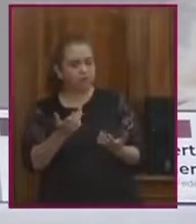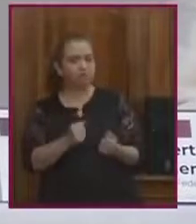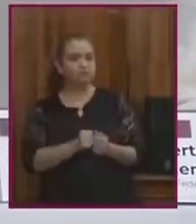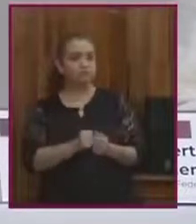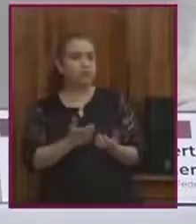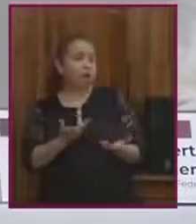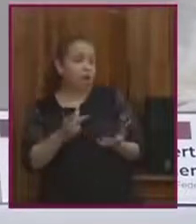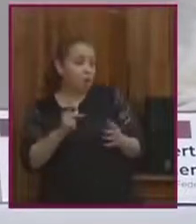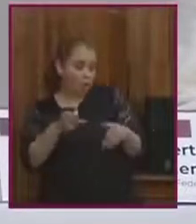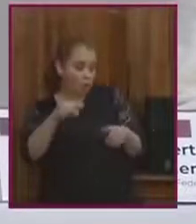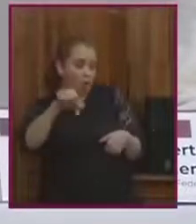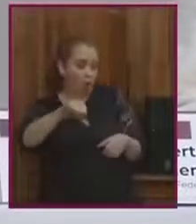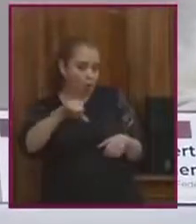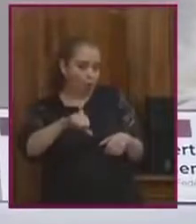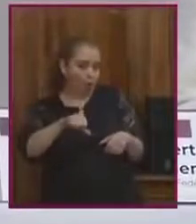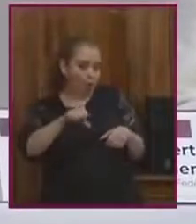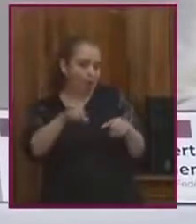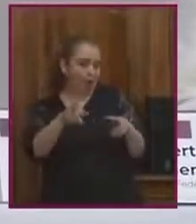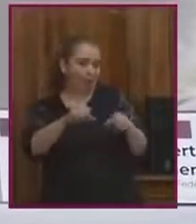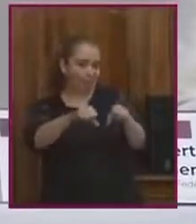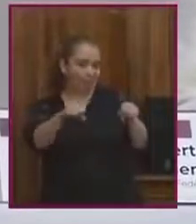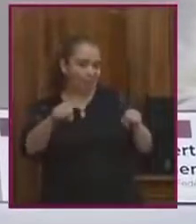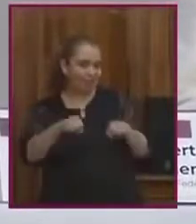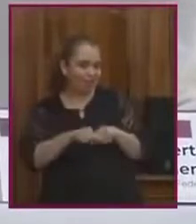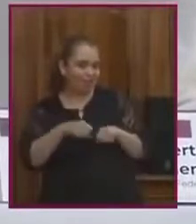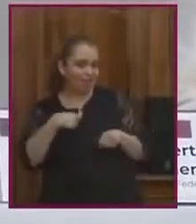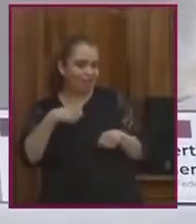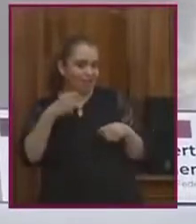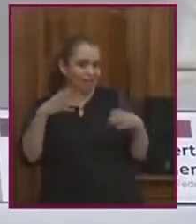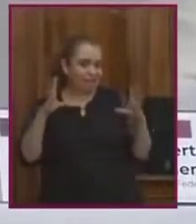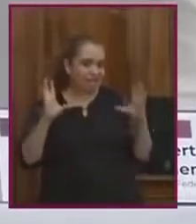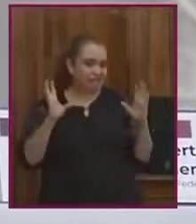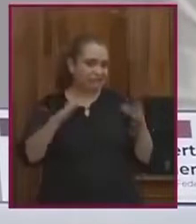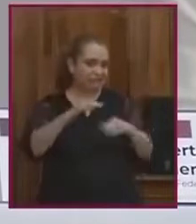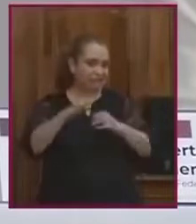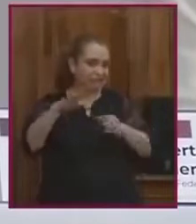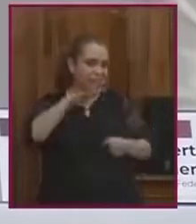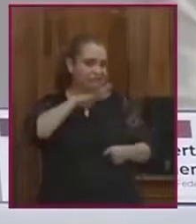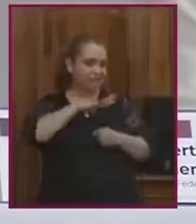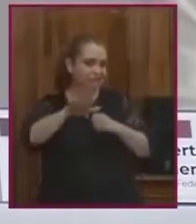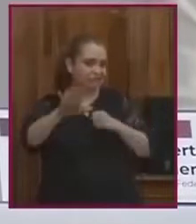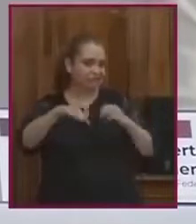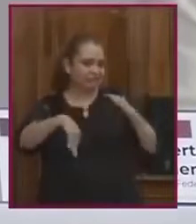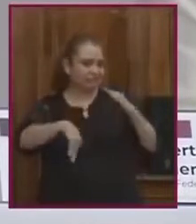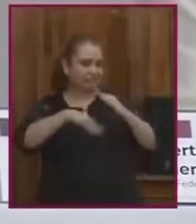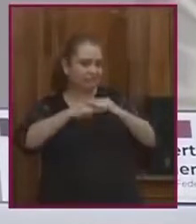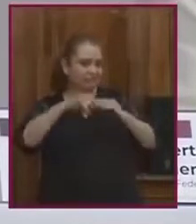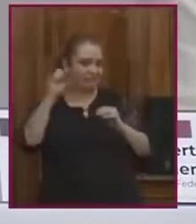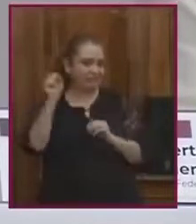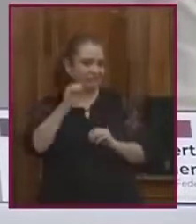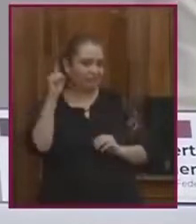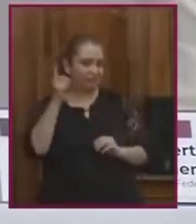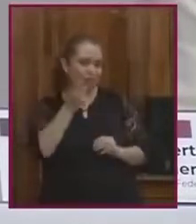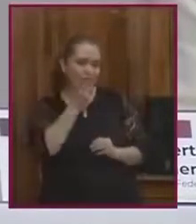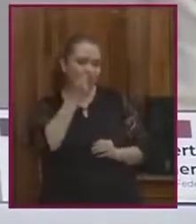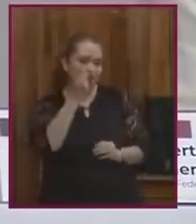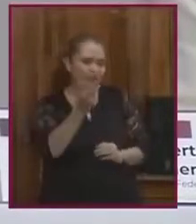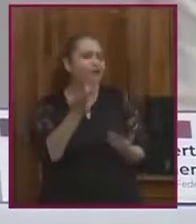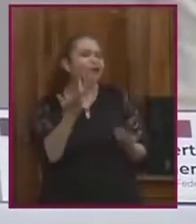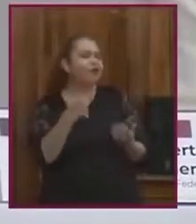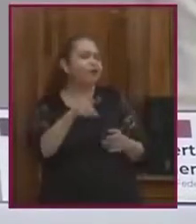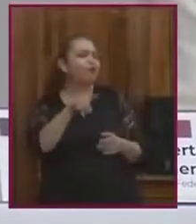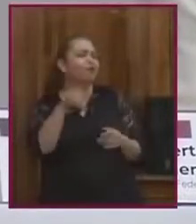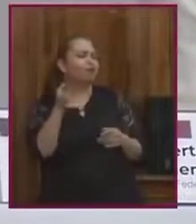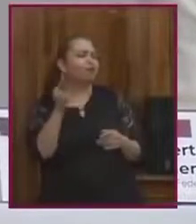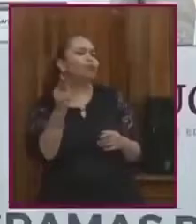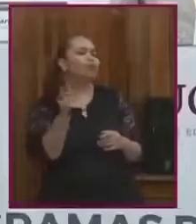una sala llena de expertos, pues a ver, permítanme hacer una pequeña encuesta. ¿Quién estaría de acuerdo en que tenemos